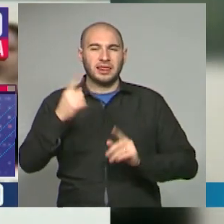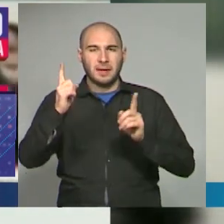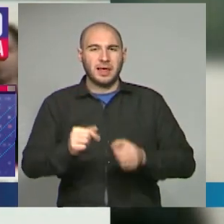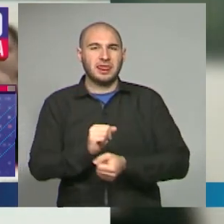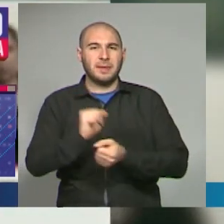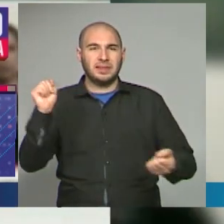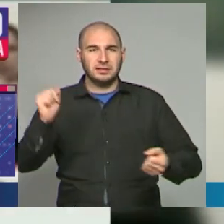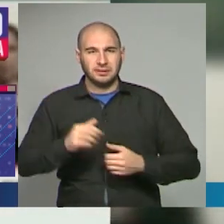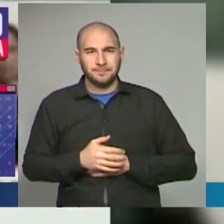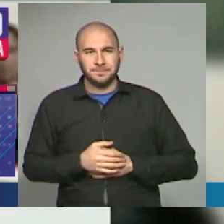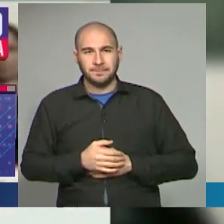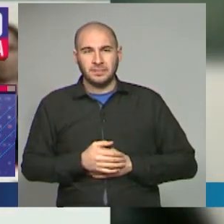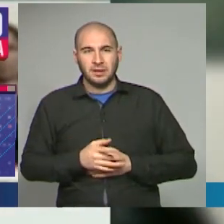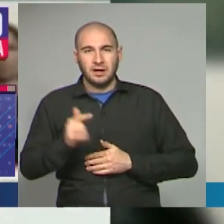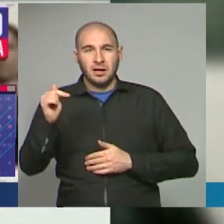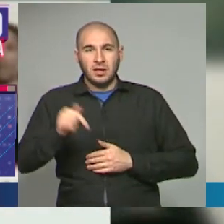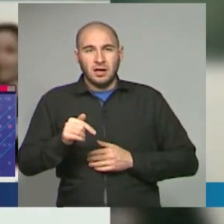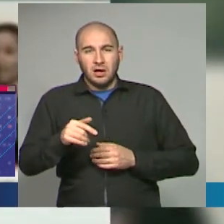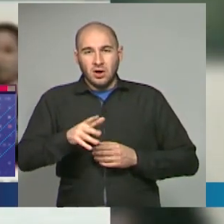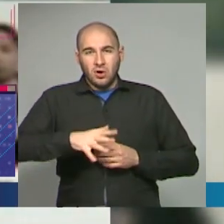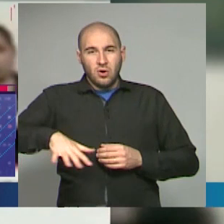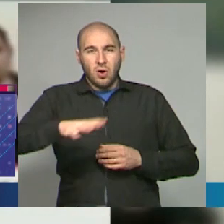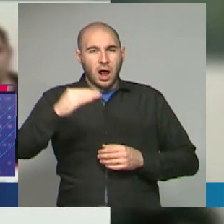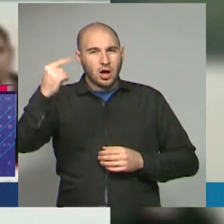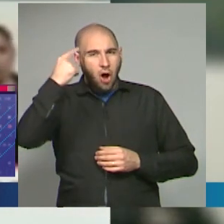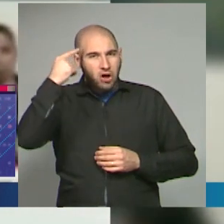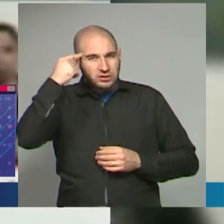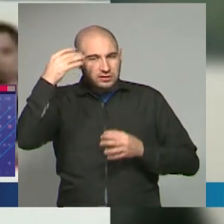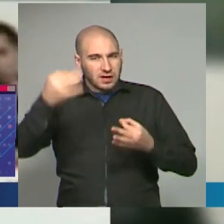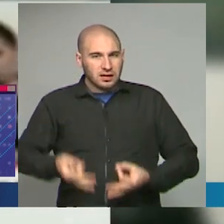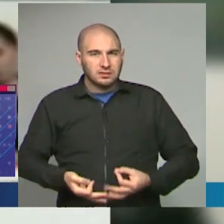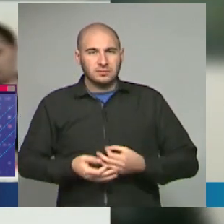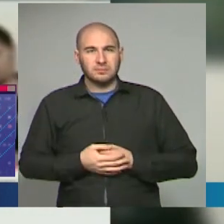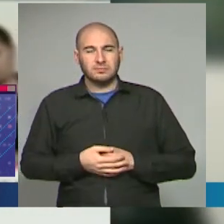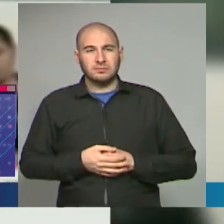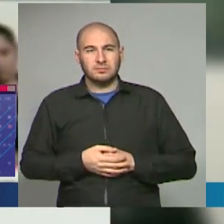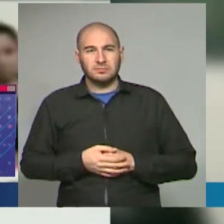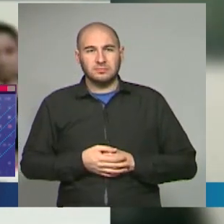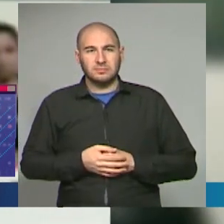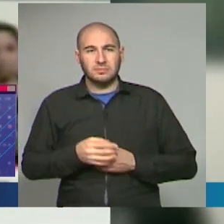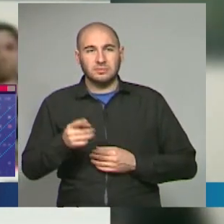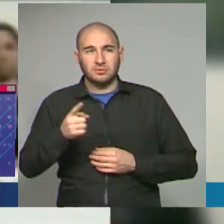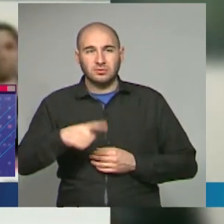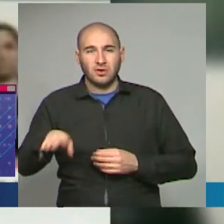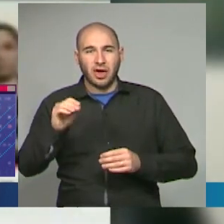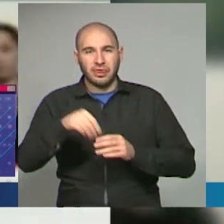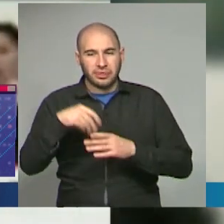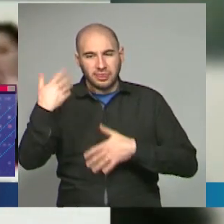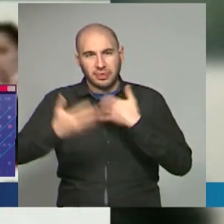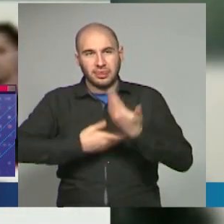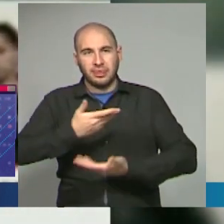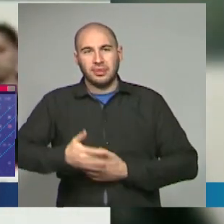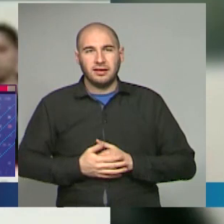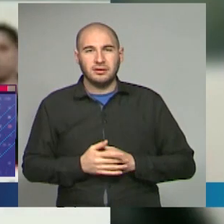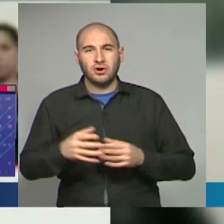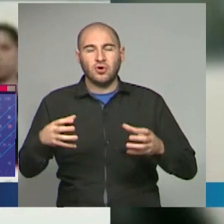independencia. Y estos corazones y esta conciencia que brilla y reina